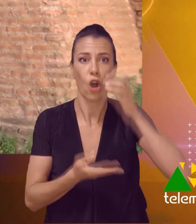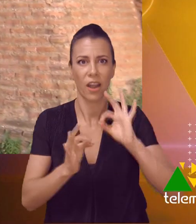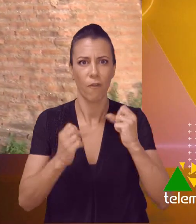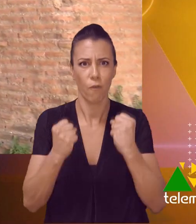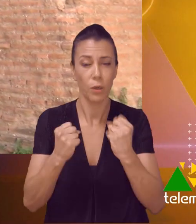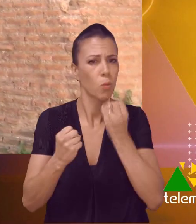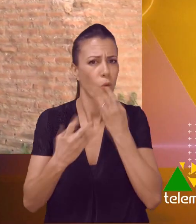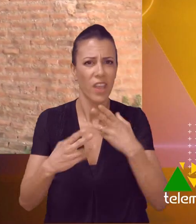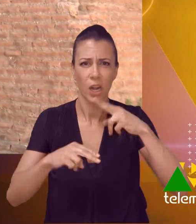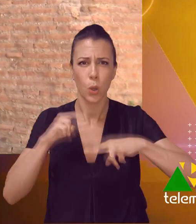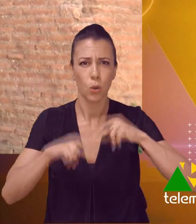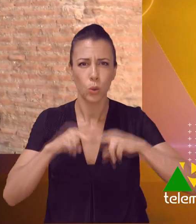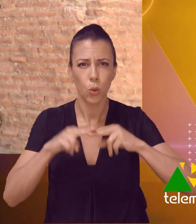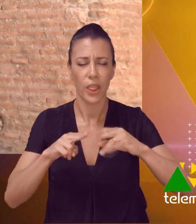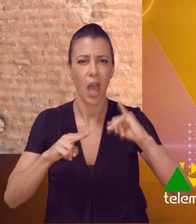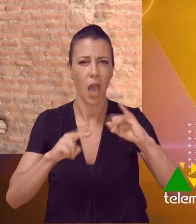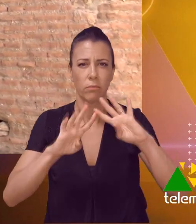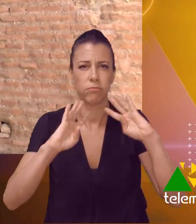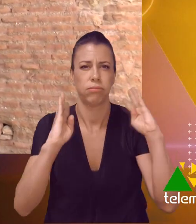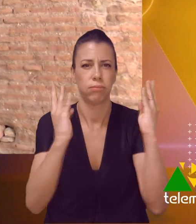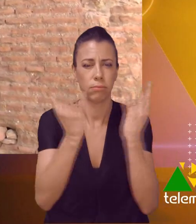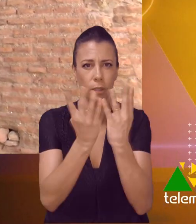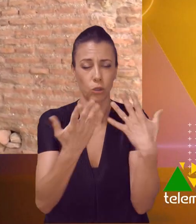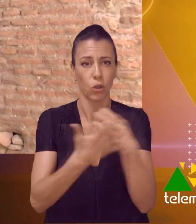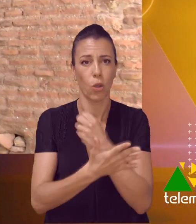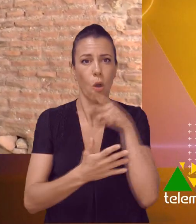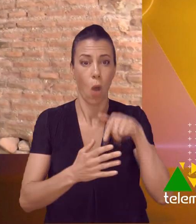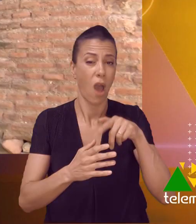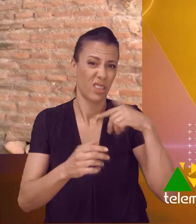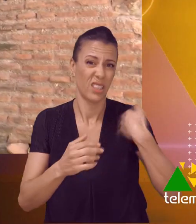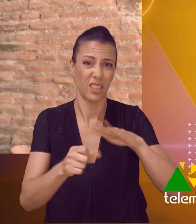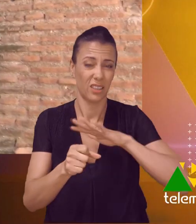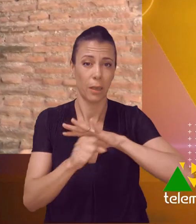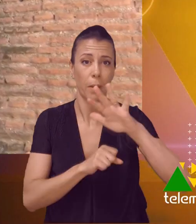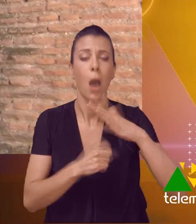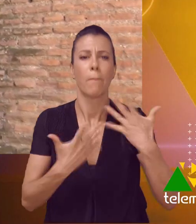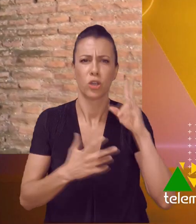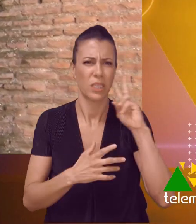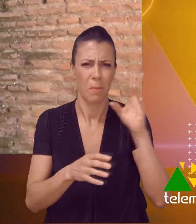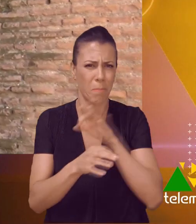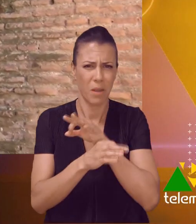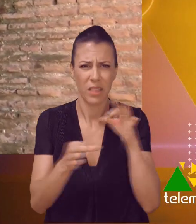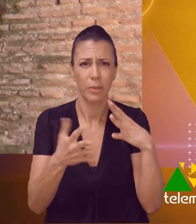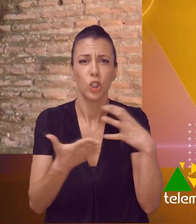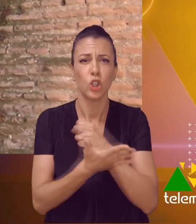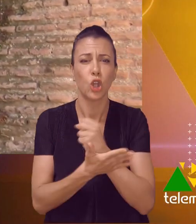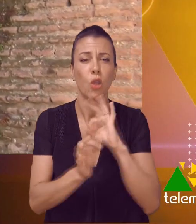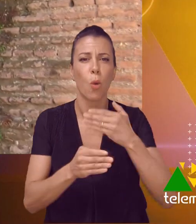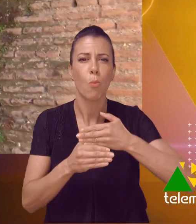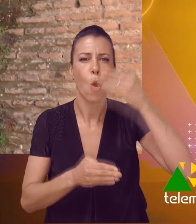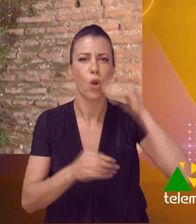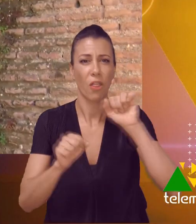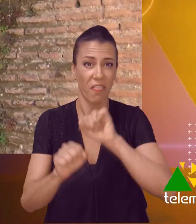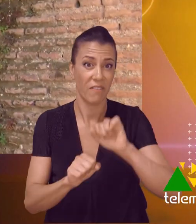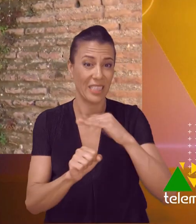bien construida, que tiene sus troneras por todos los lados, que hoy están tapadas, y se ve perfectamente todo el muro defensivo, lo que